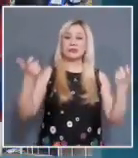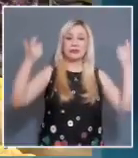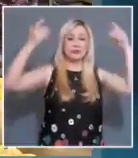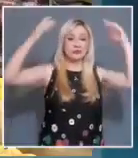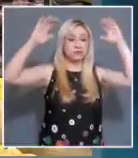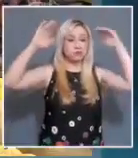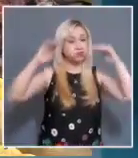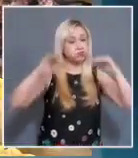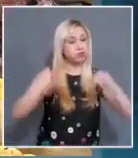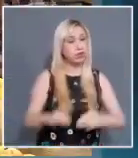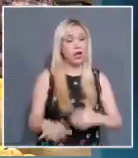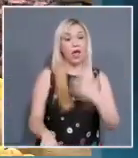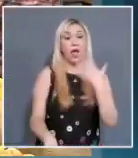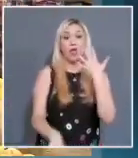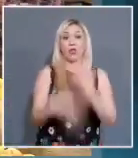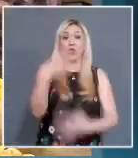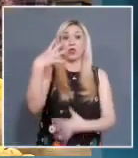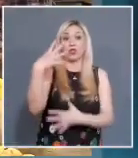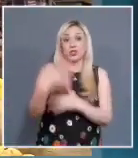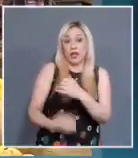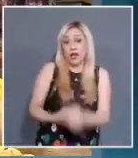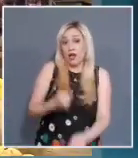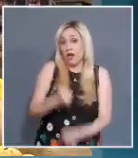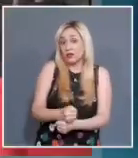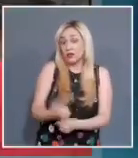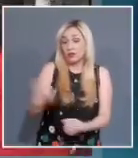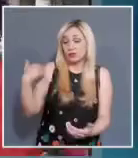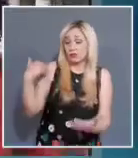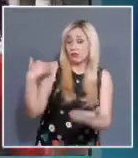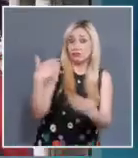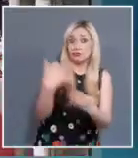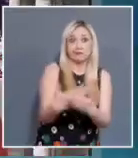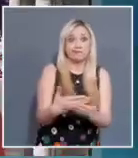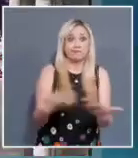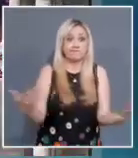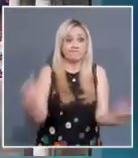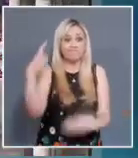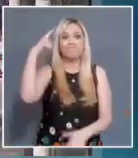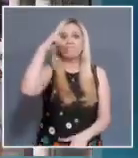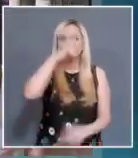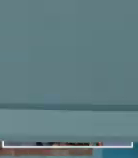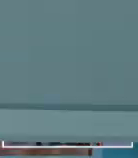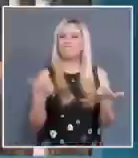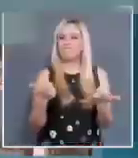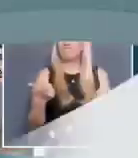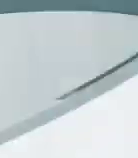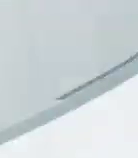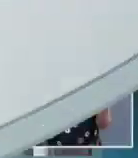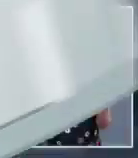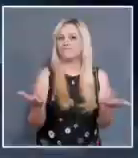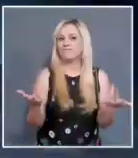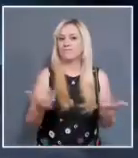años. Para el canal del Poder Judicial de la Federación, Lilian Moreno.